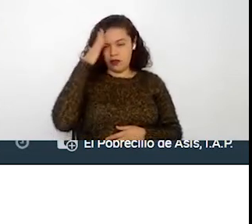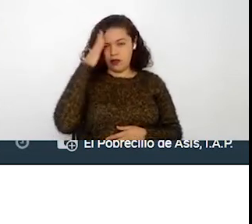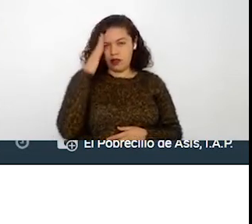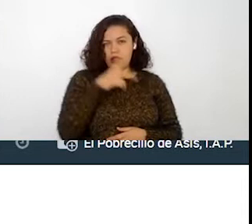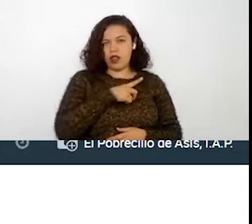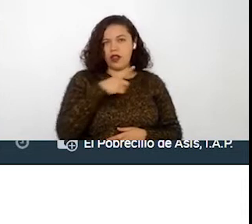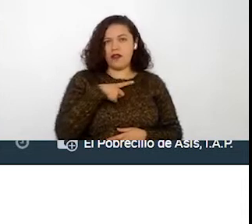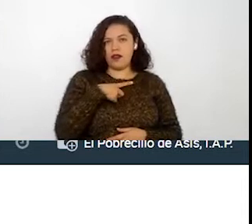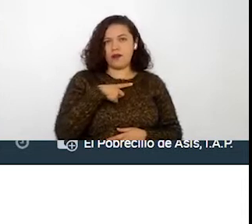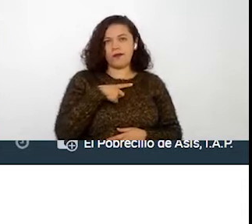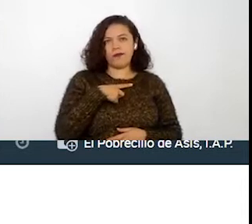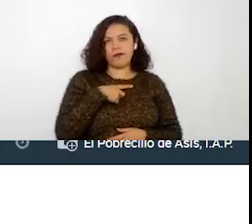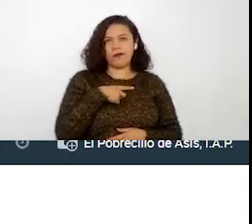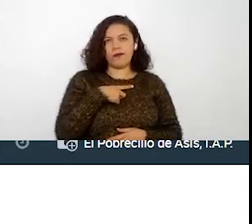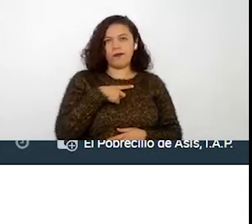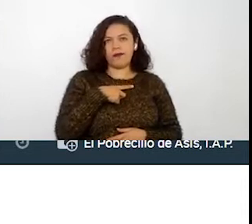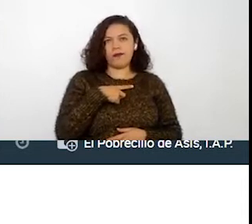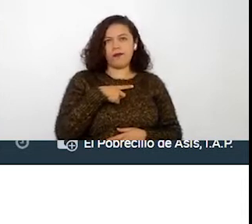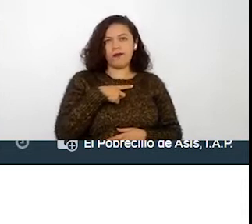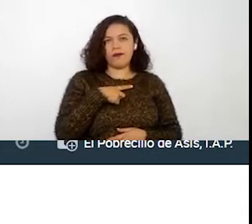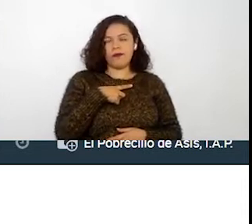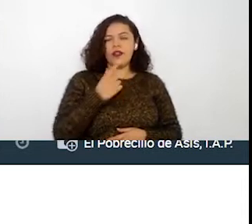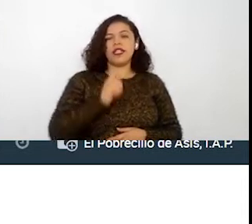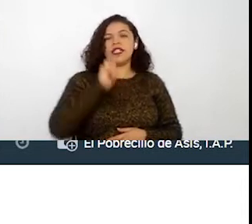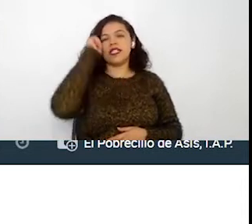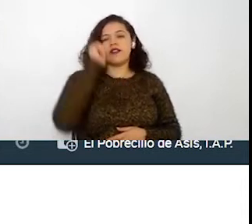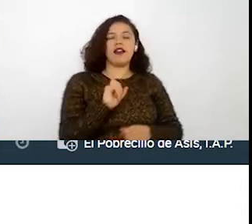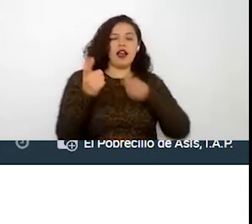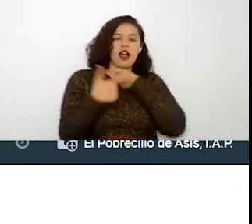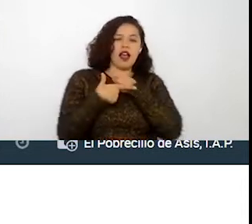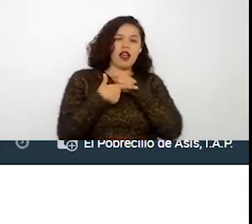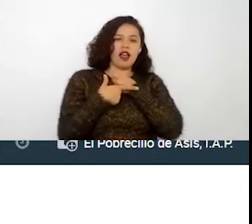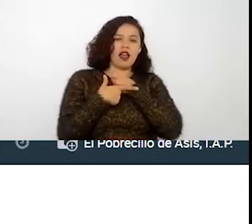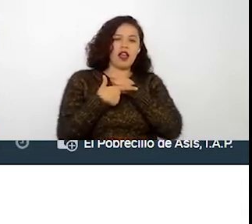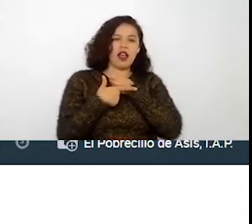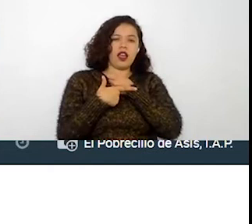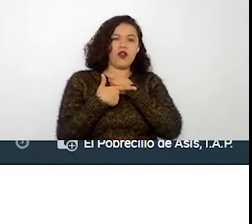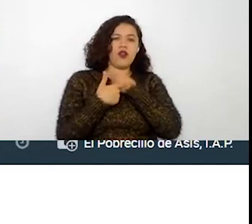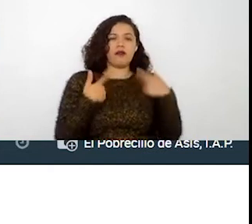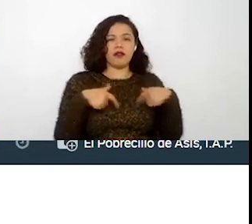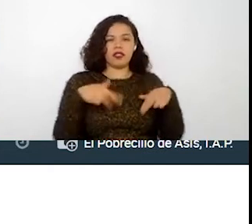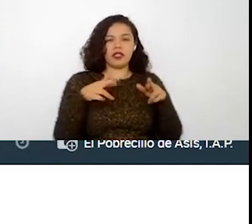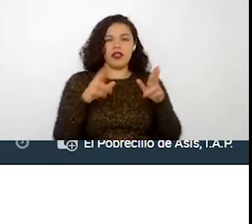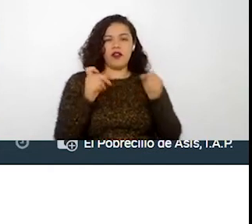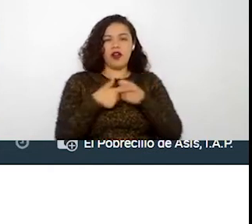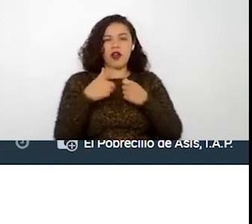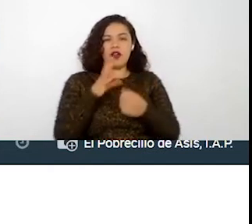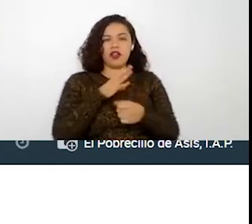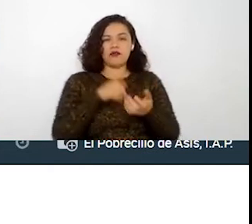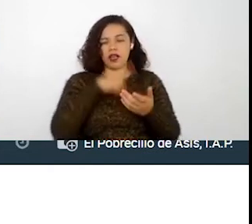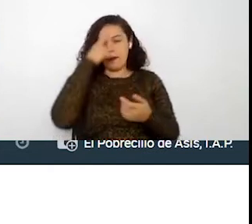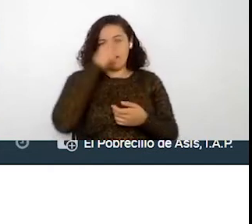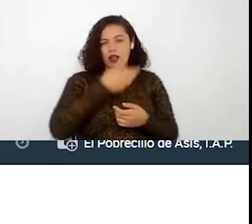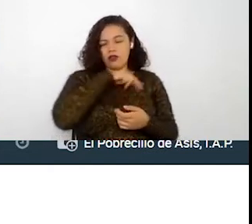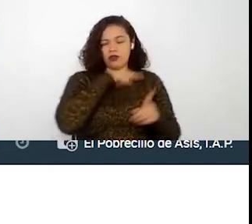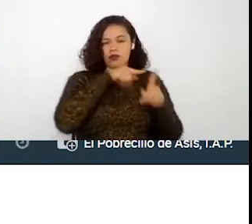digamos debe representar o debe significar algo en lo que algo concreto en relación con lo que queremos lograr